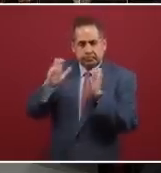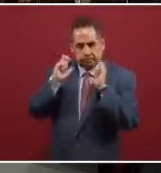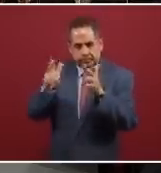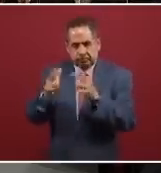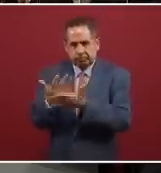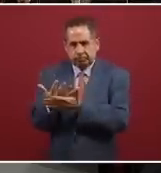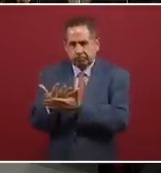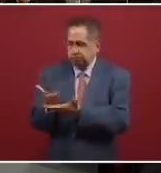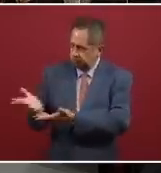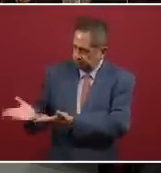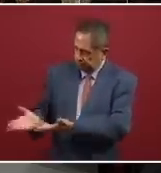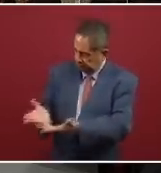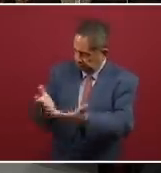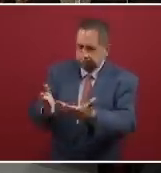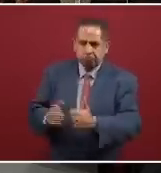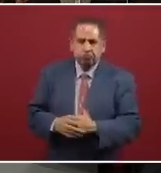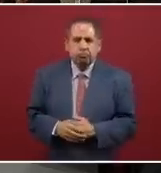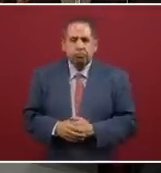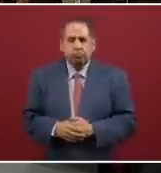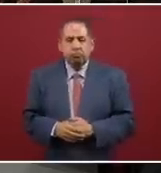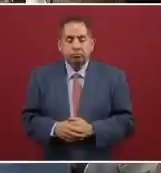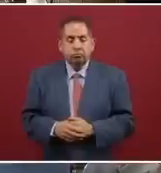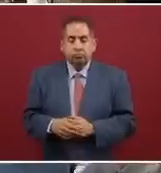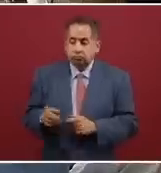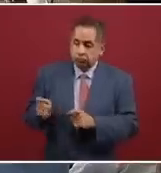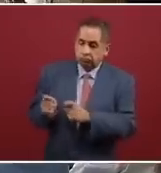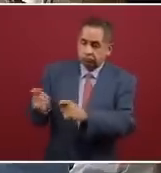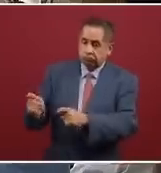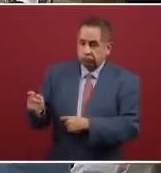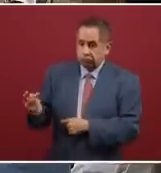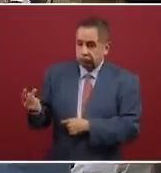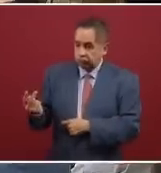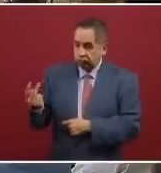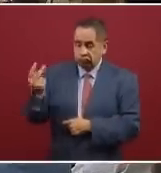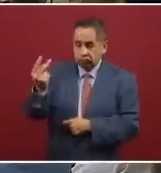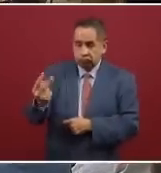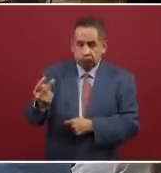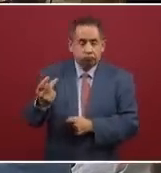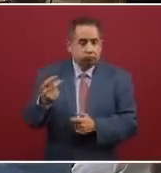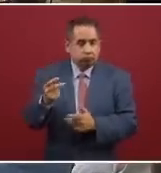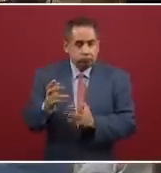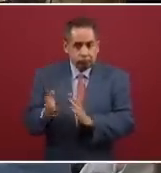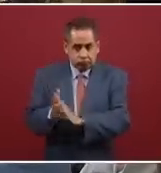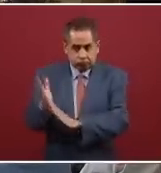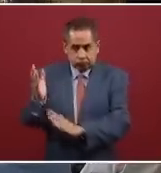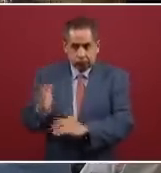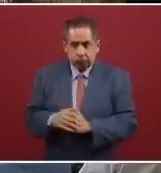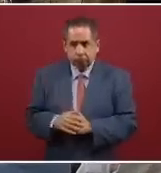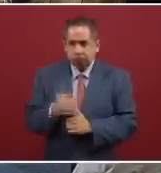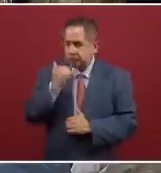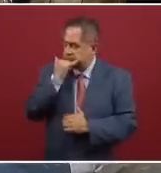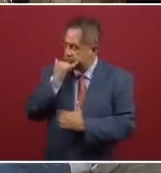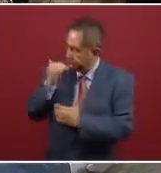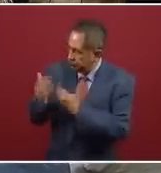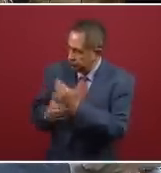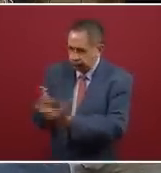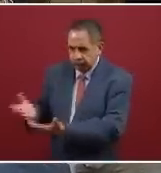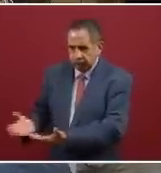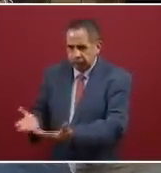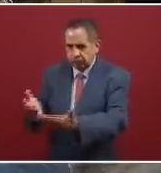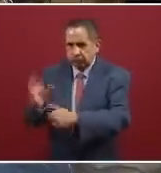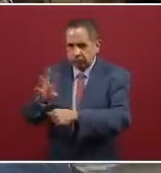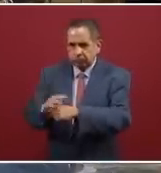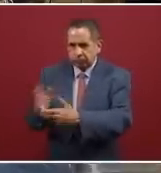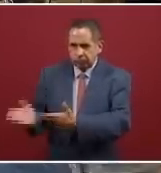este nos va a este a disculpar por